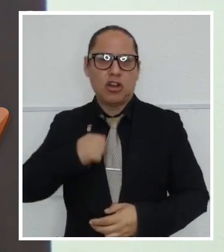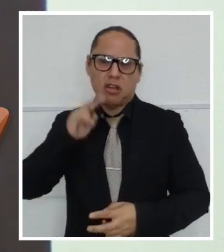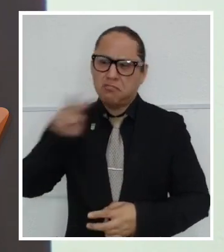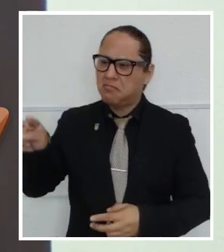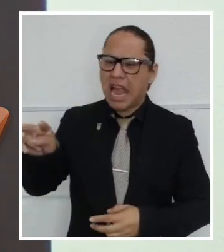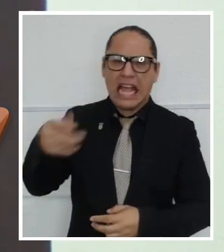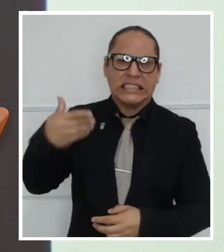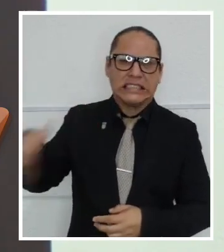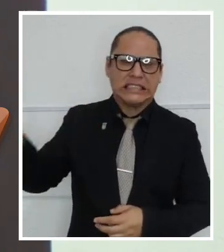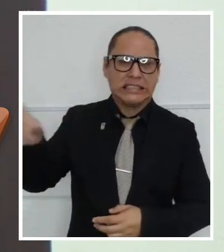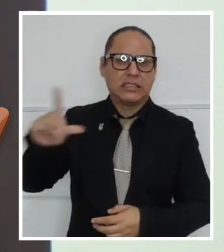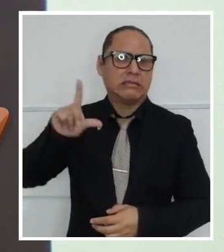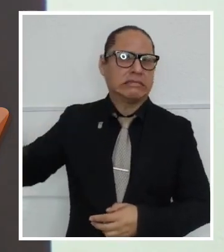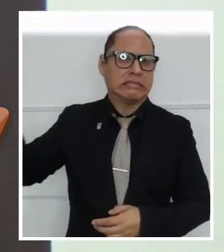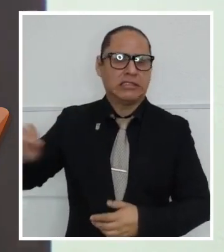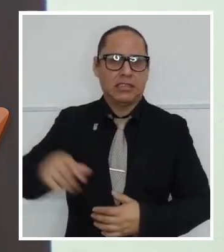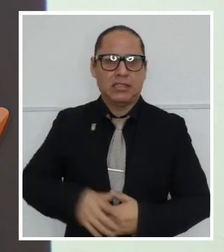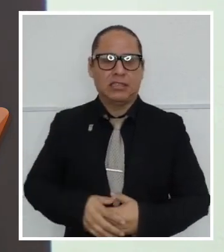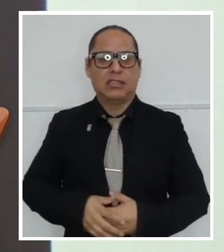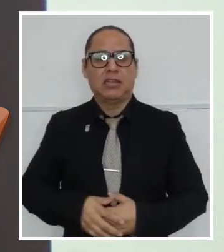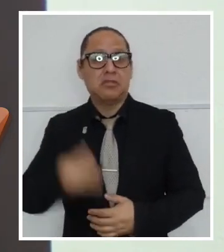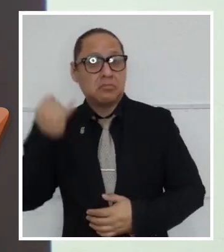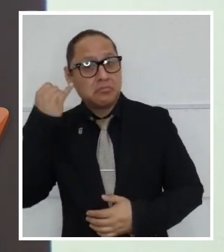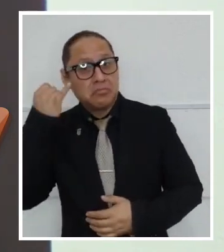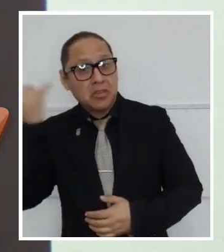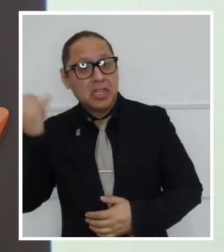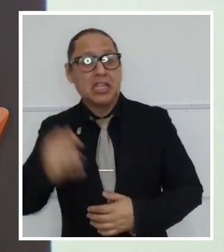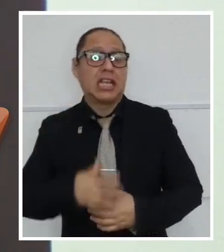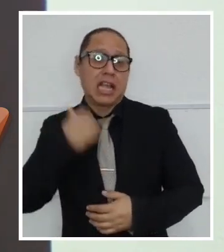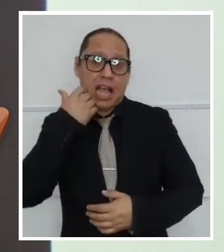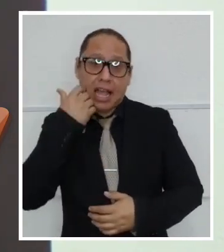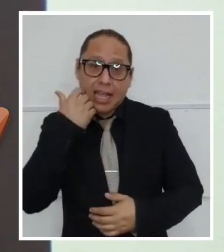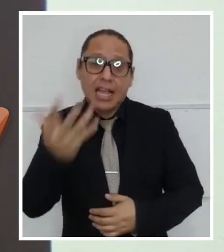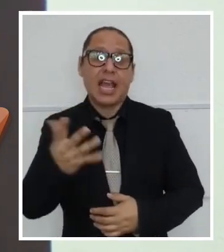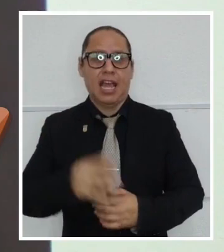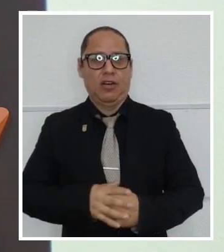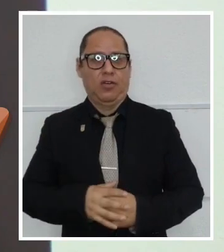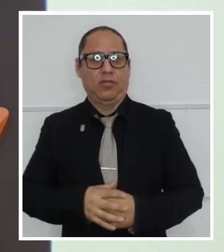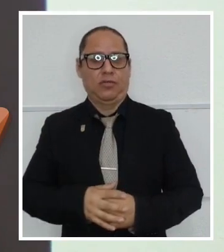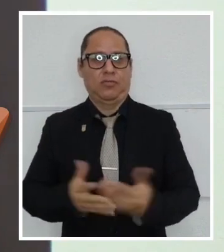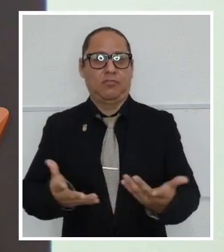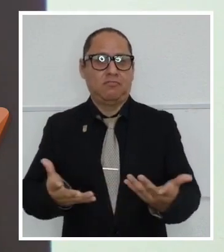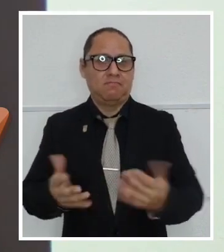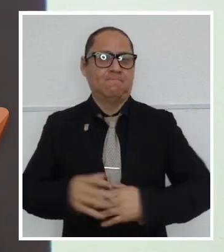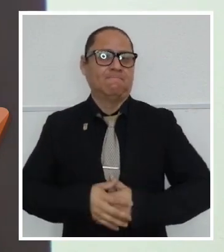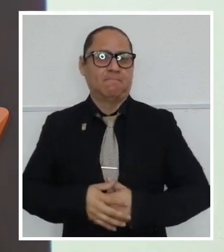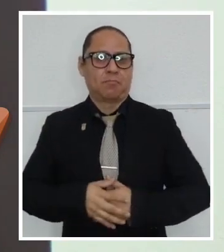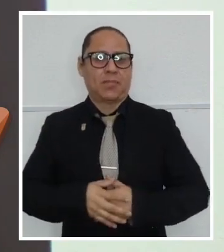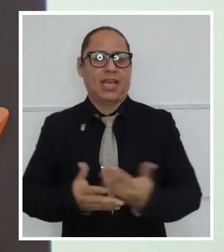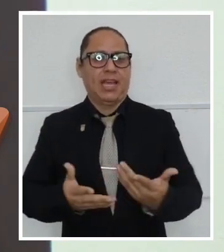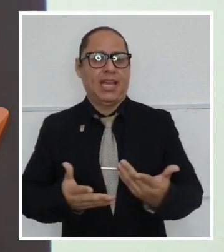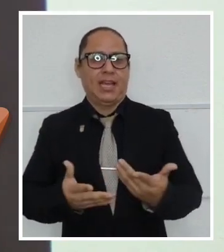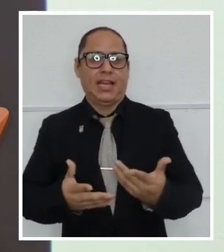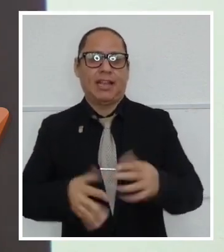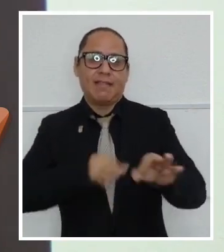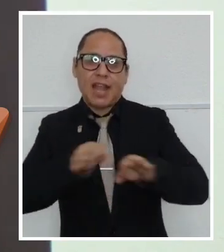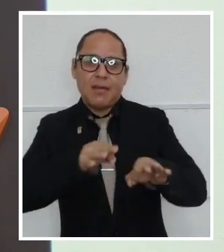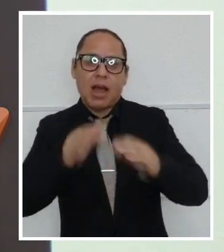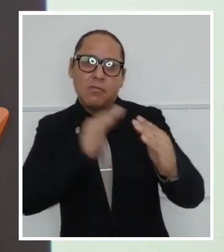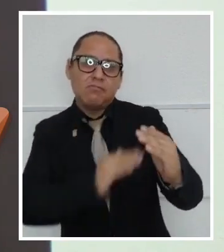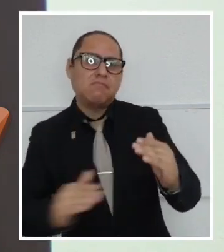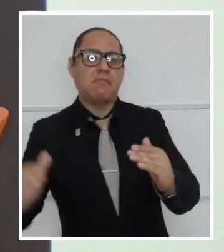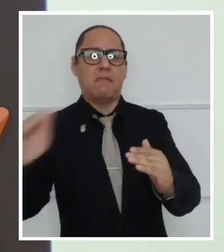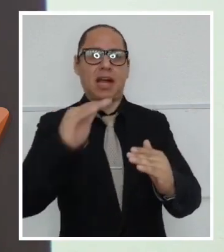hemos visto una oportunidad esfumarse por no prestarnos a caprichos sexuales